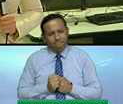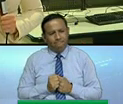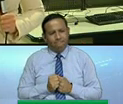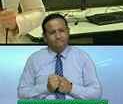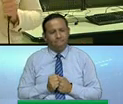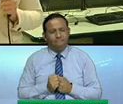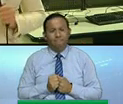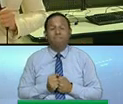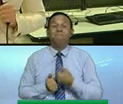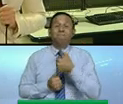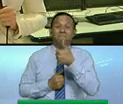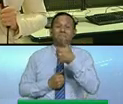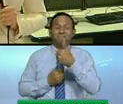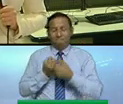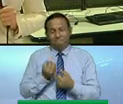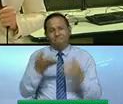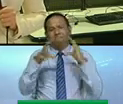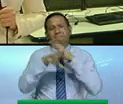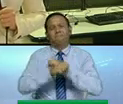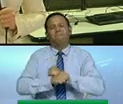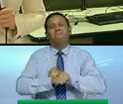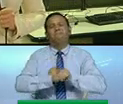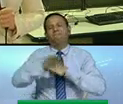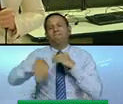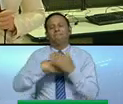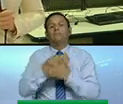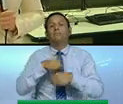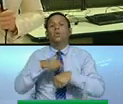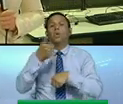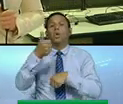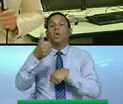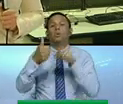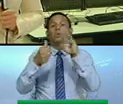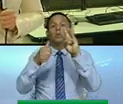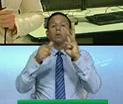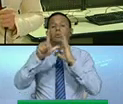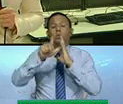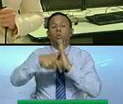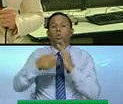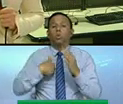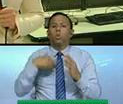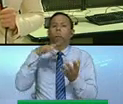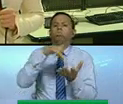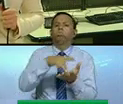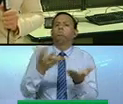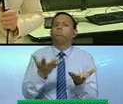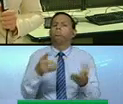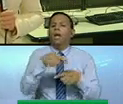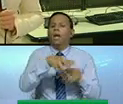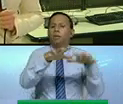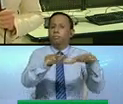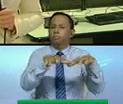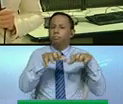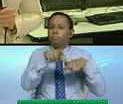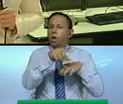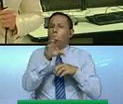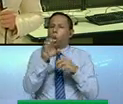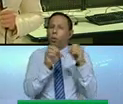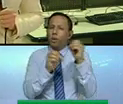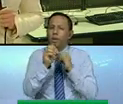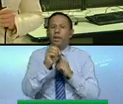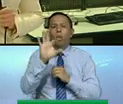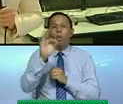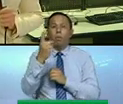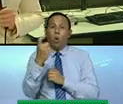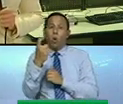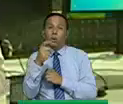Así es, ¿qué tal compañeros y amigos televidentes? Son las 10 de la noche con 6 minutos y yo me encuentro en la sala de operaciones del ECU 911 en San